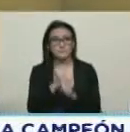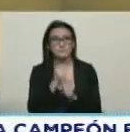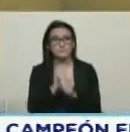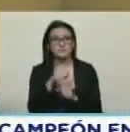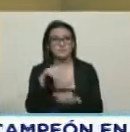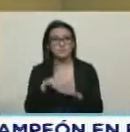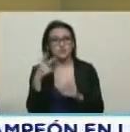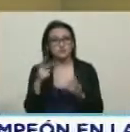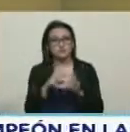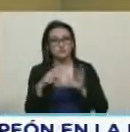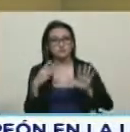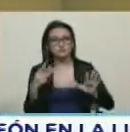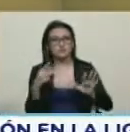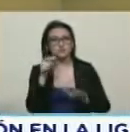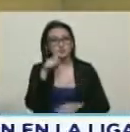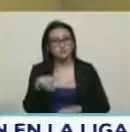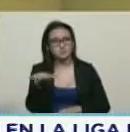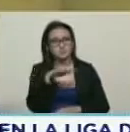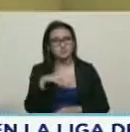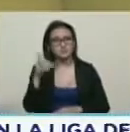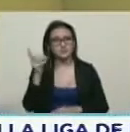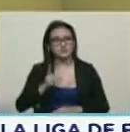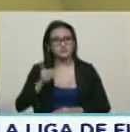Voto 2018, el pueblo decide.